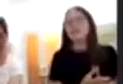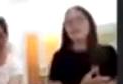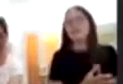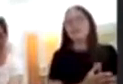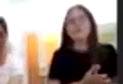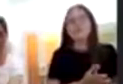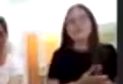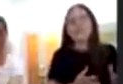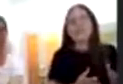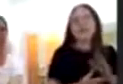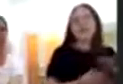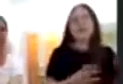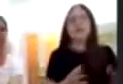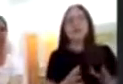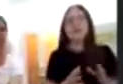espacio